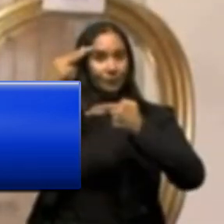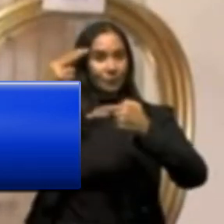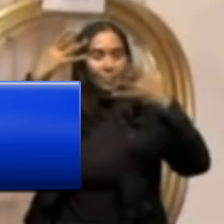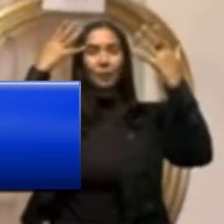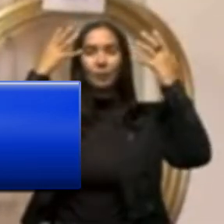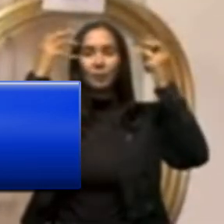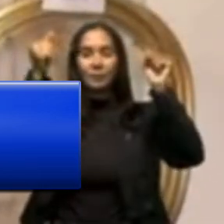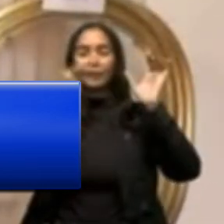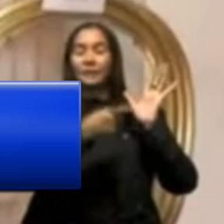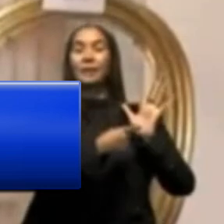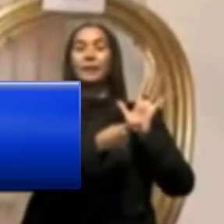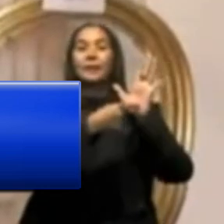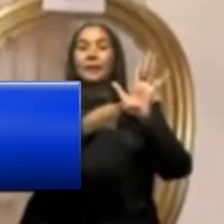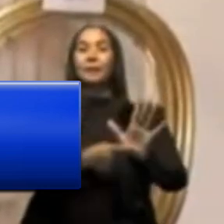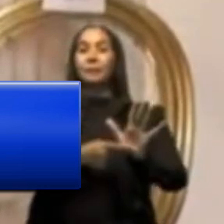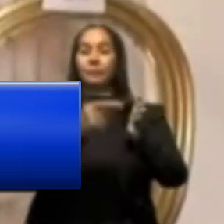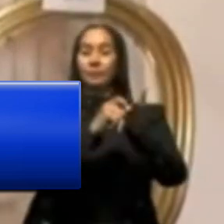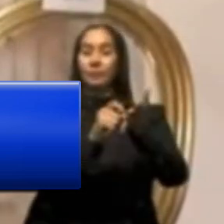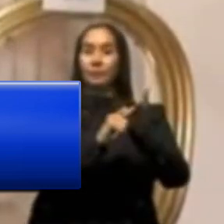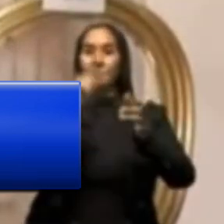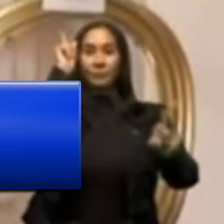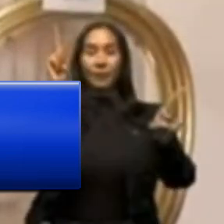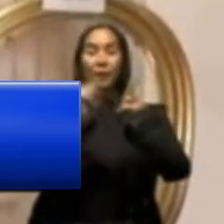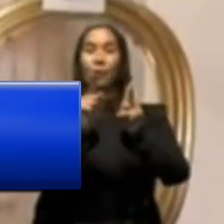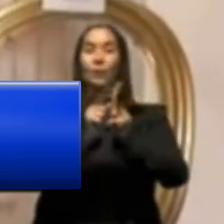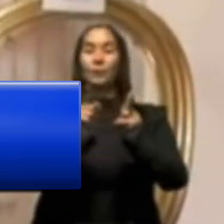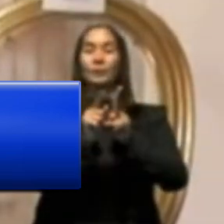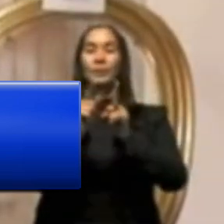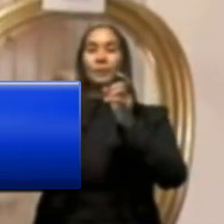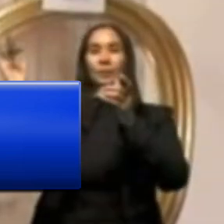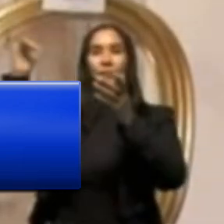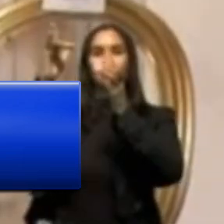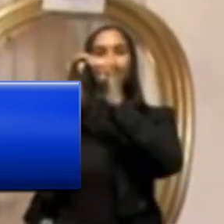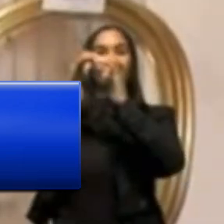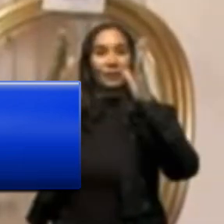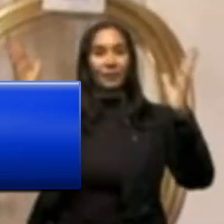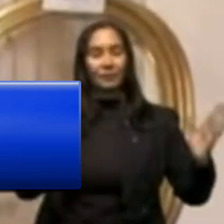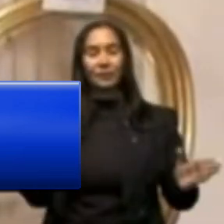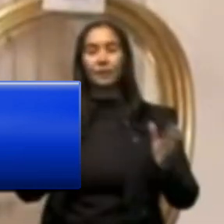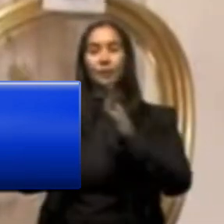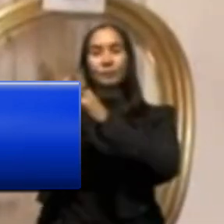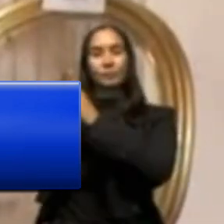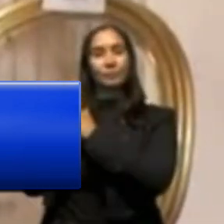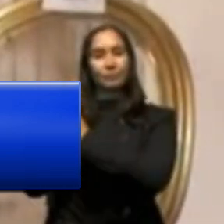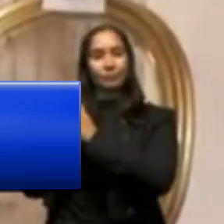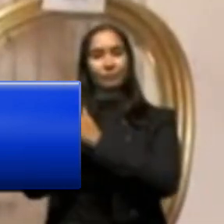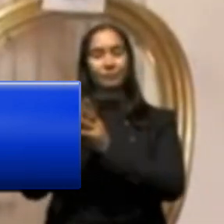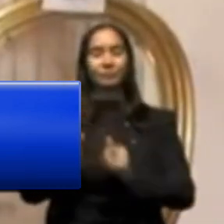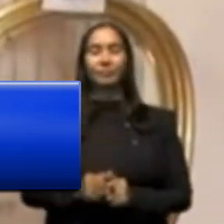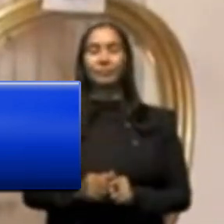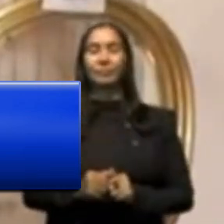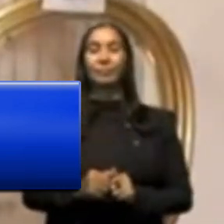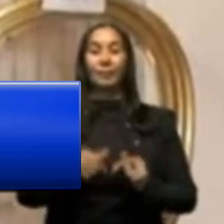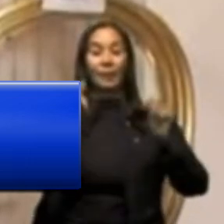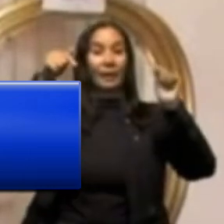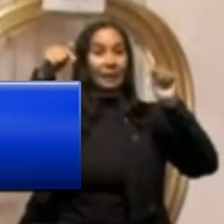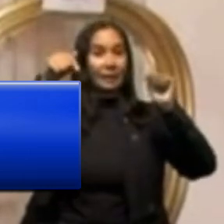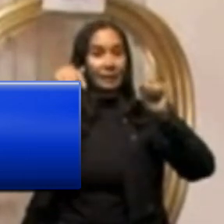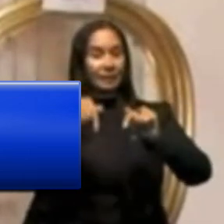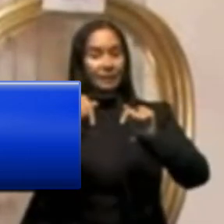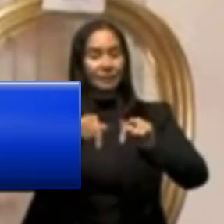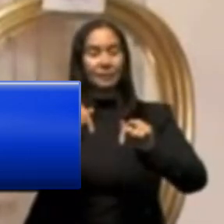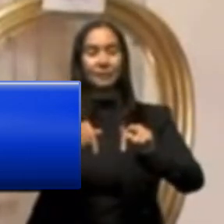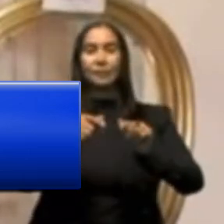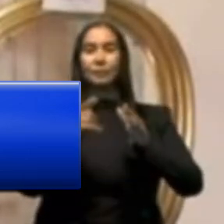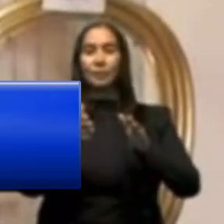presidente presentar y formalizar la firma de un acuerdo de cielos abiertos con los Estados Unidos Este es un paso